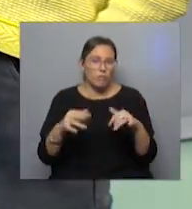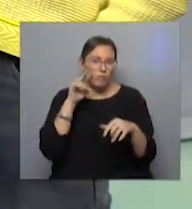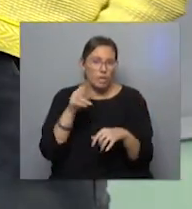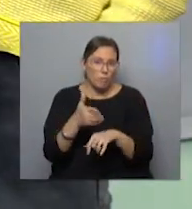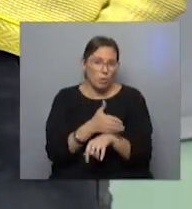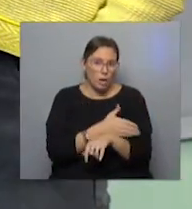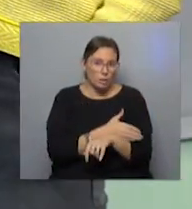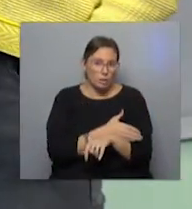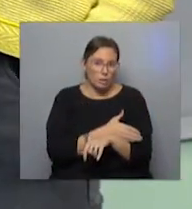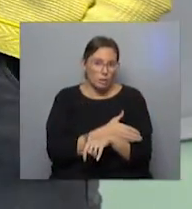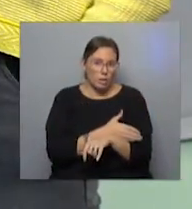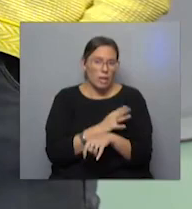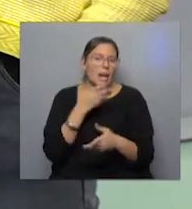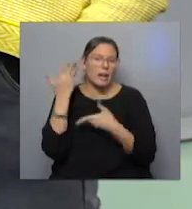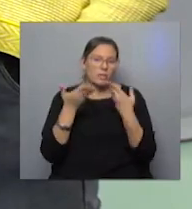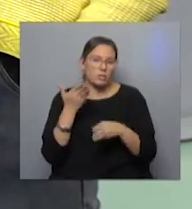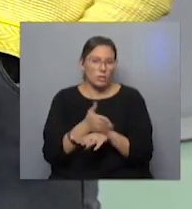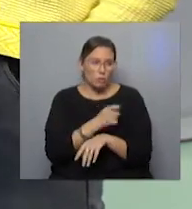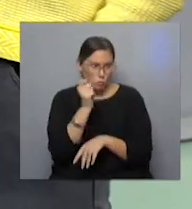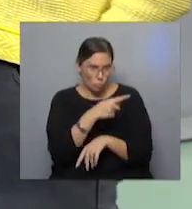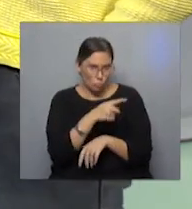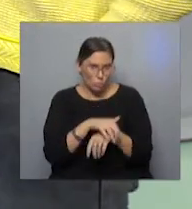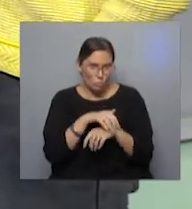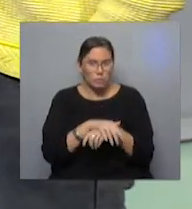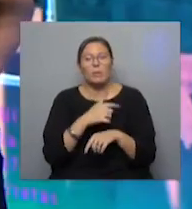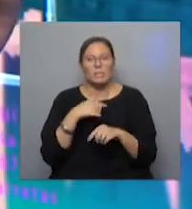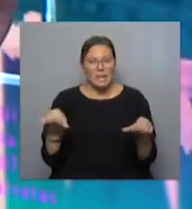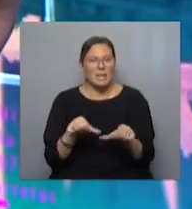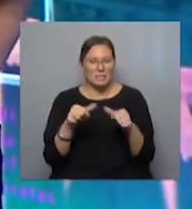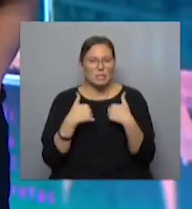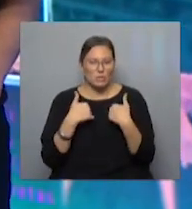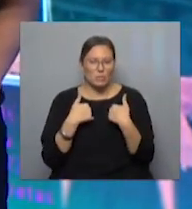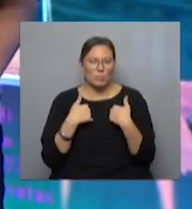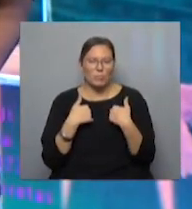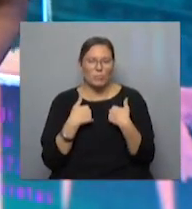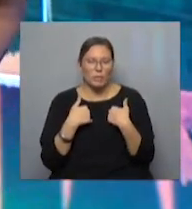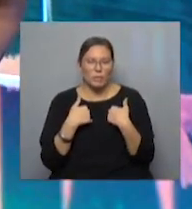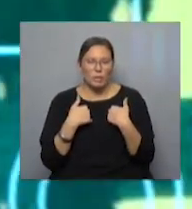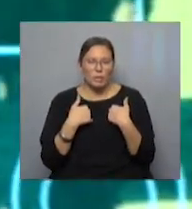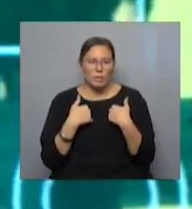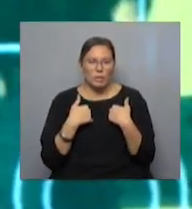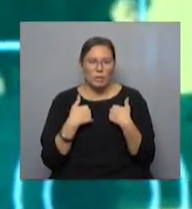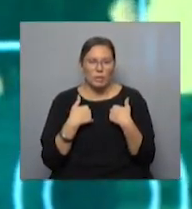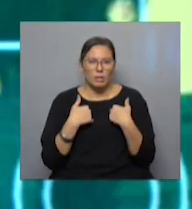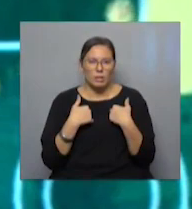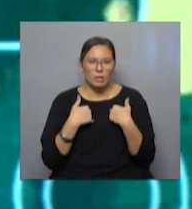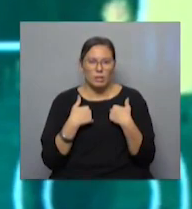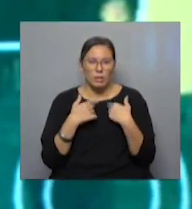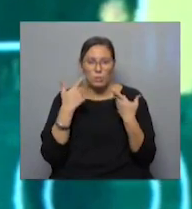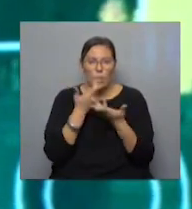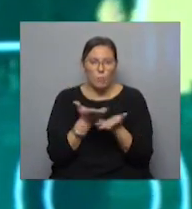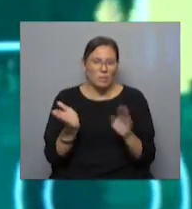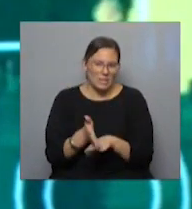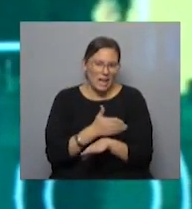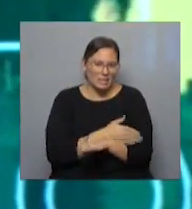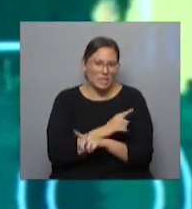recién en Comitayolina Simple son tuyas, ¿verdad? Sí, las hice yo en realidad. Las usamos en una muestra anterior, o